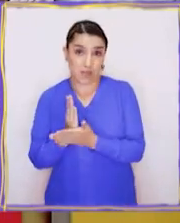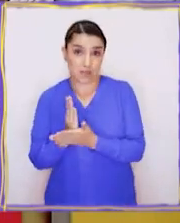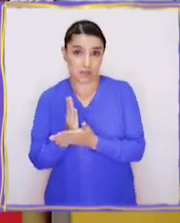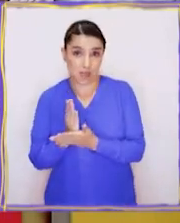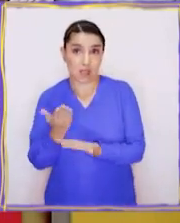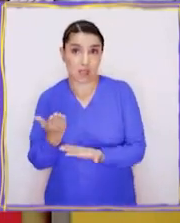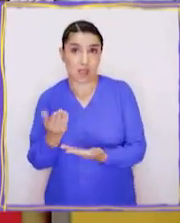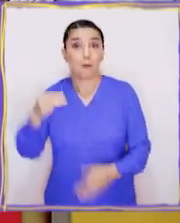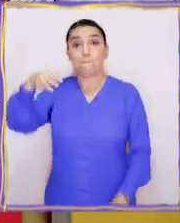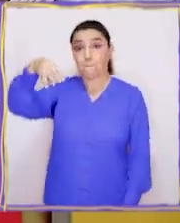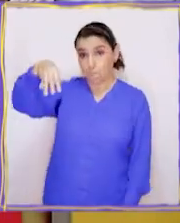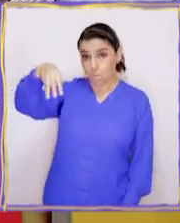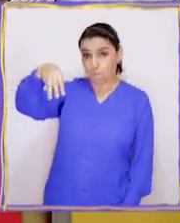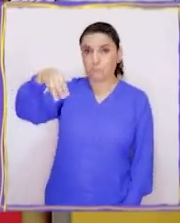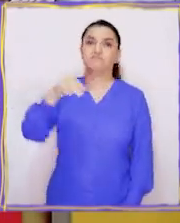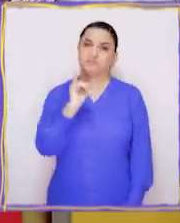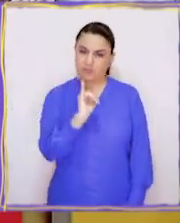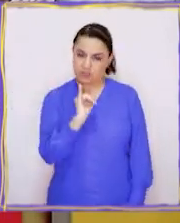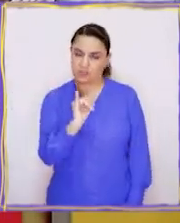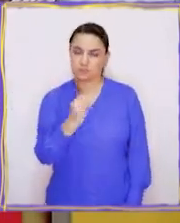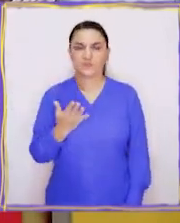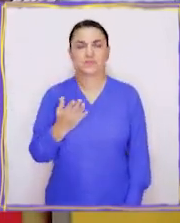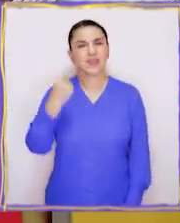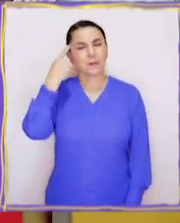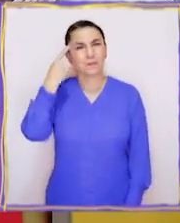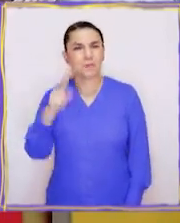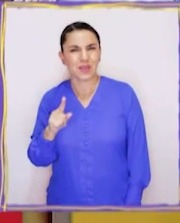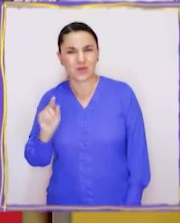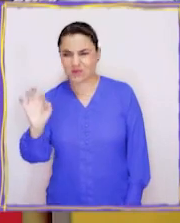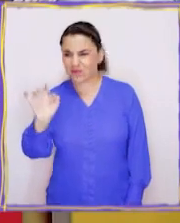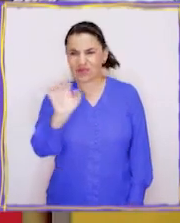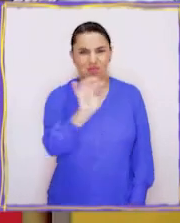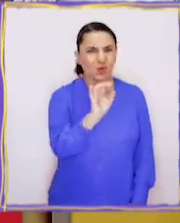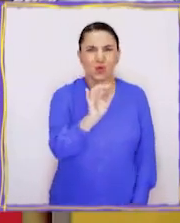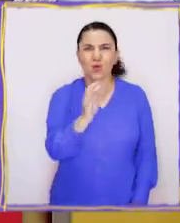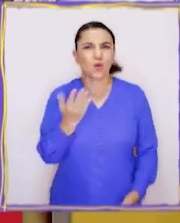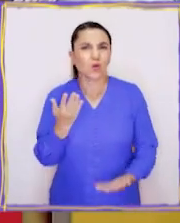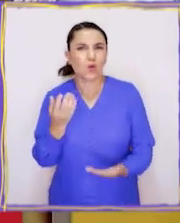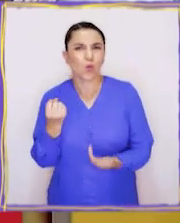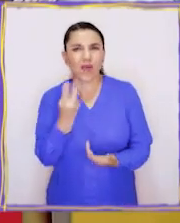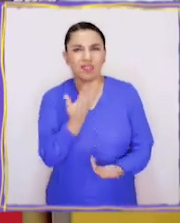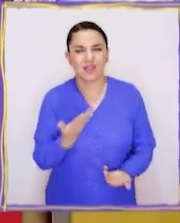Comienza con el sonido M. Tienen razón. Pero ¿cuántas letras tiene?